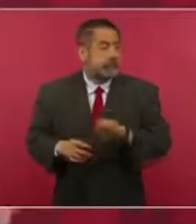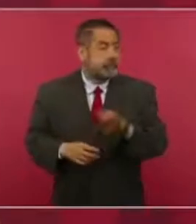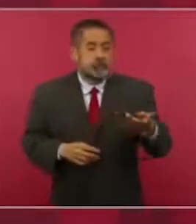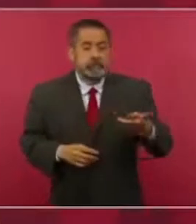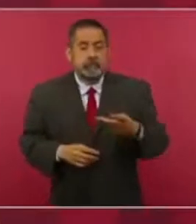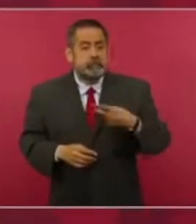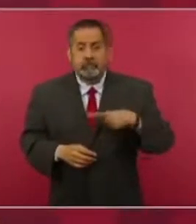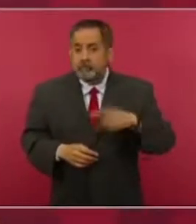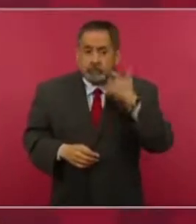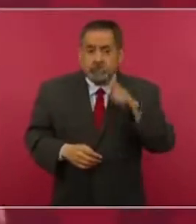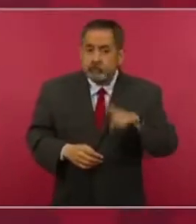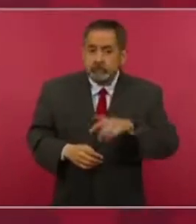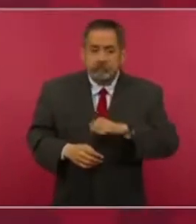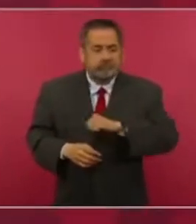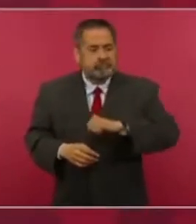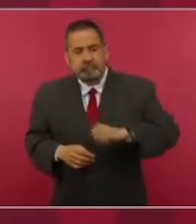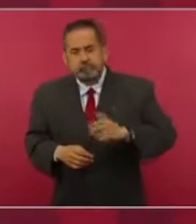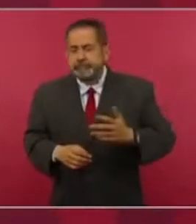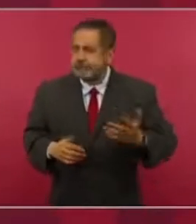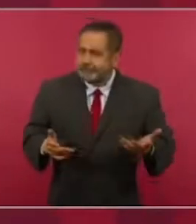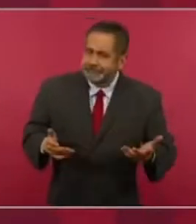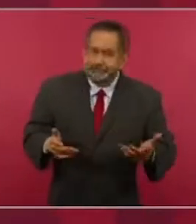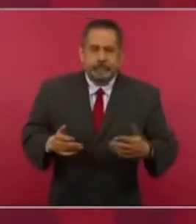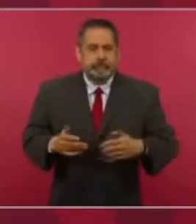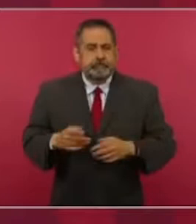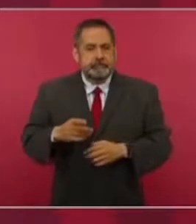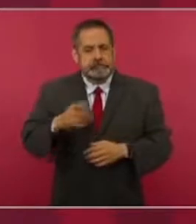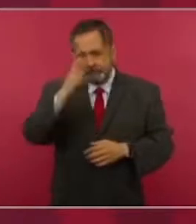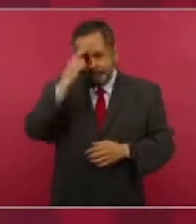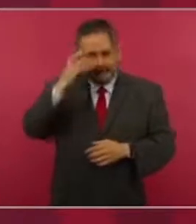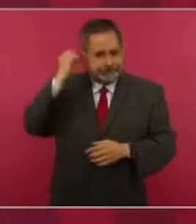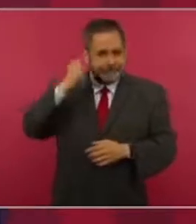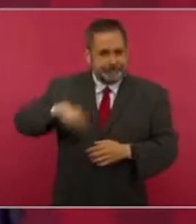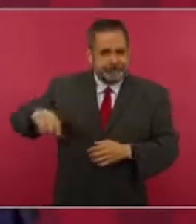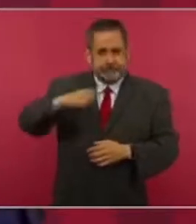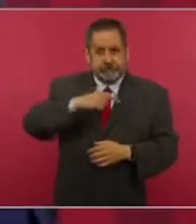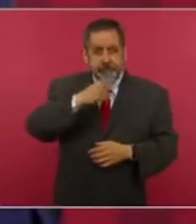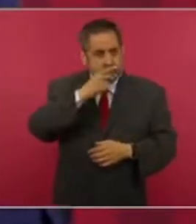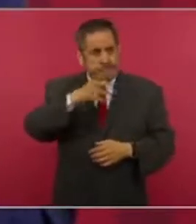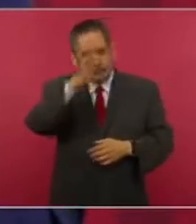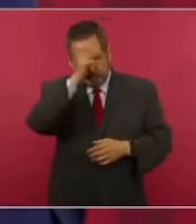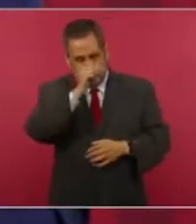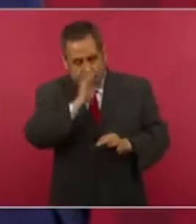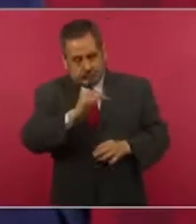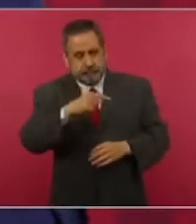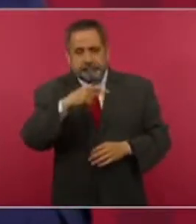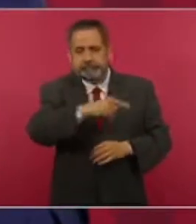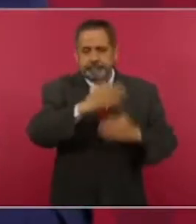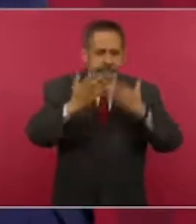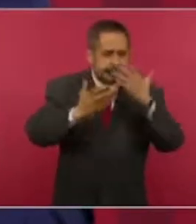resistencias. Se acordó de que los egresados